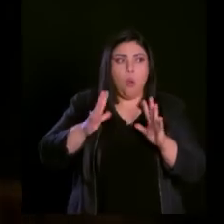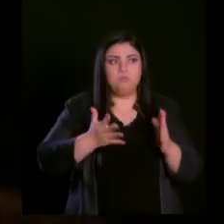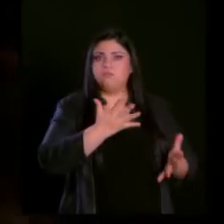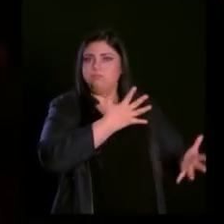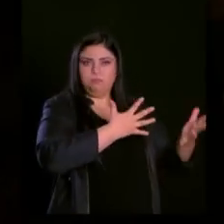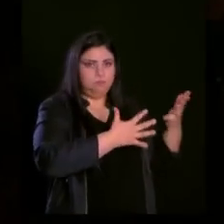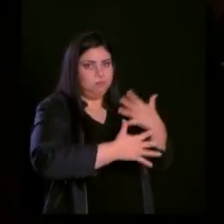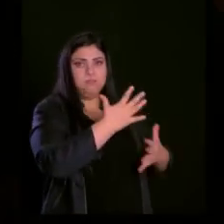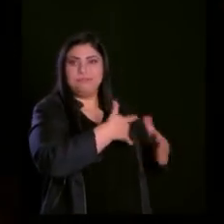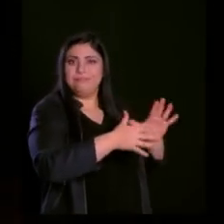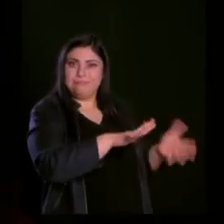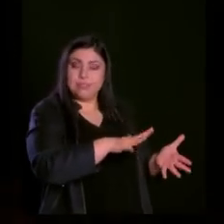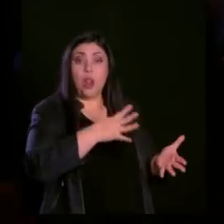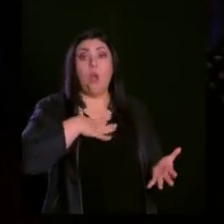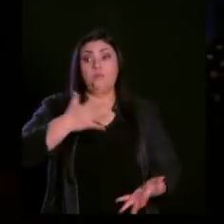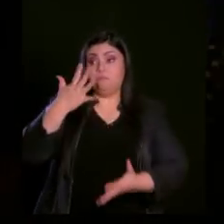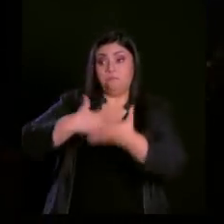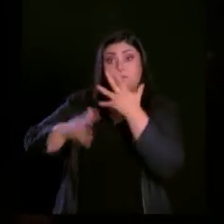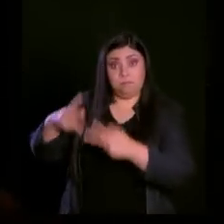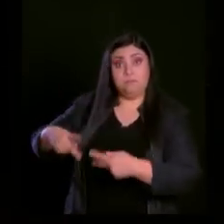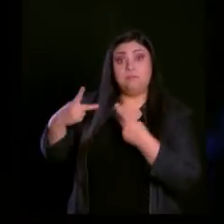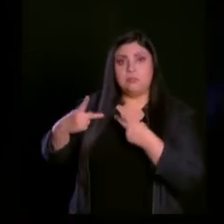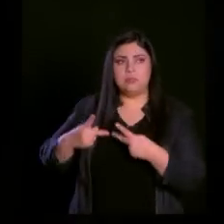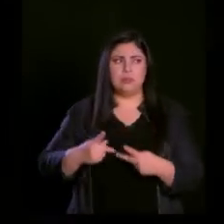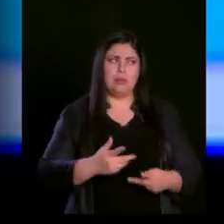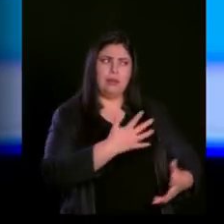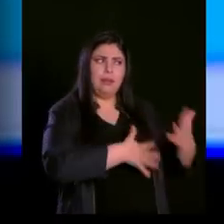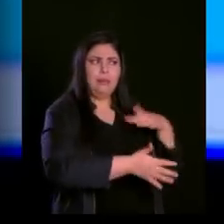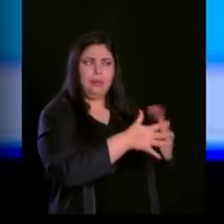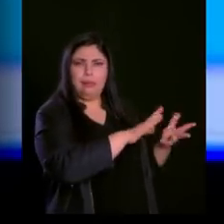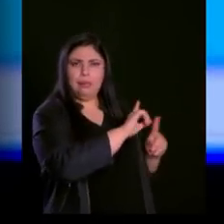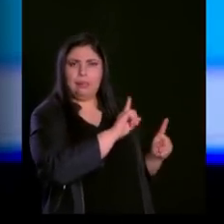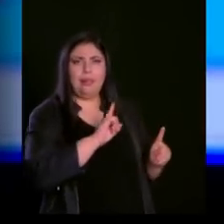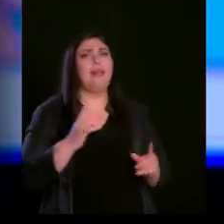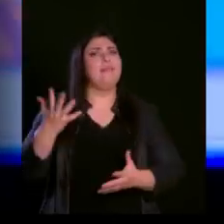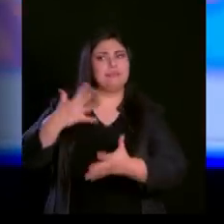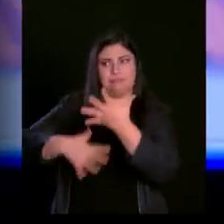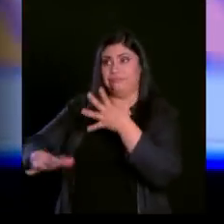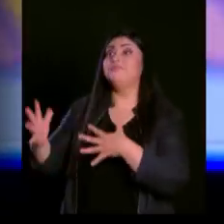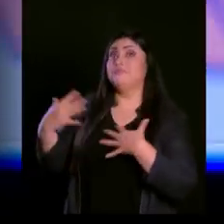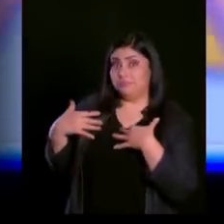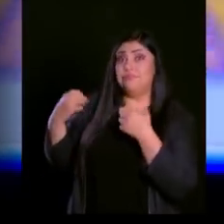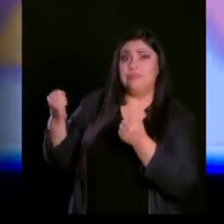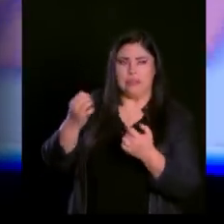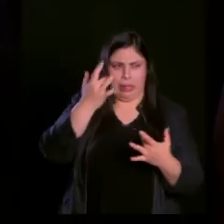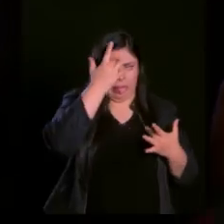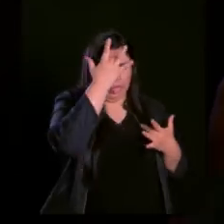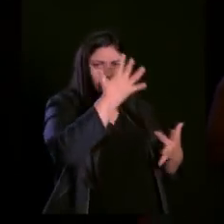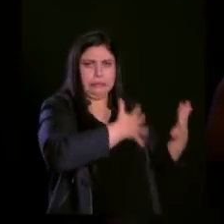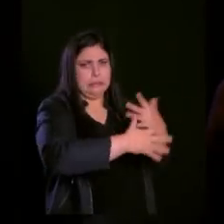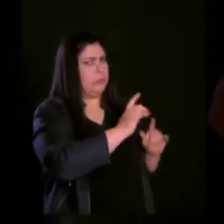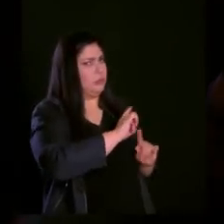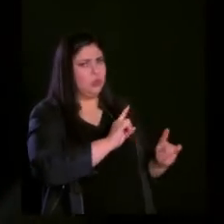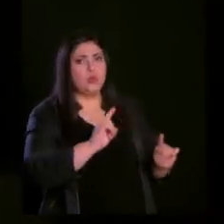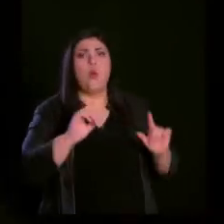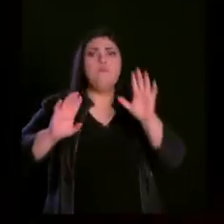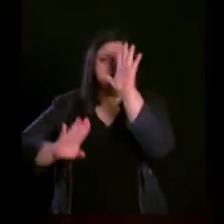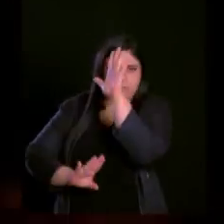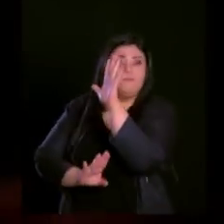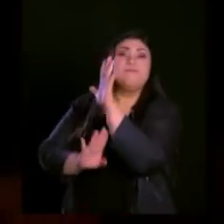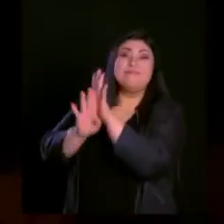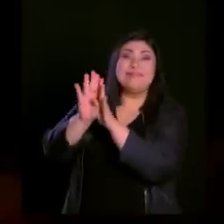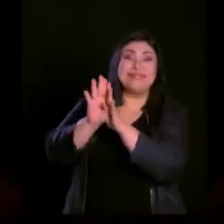la muerte hablaré palabras de vida y no de muerte de salud y no de enfermedad de riqueza